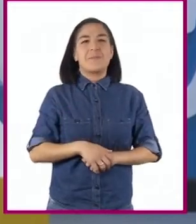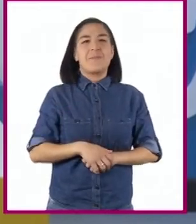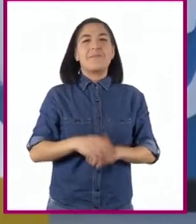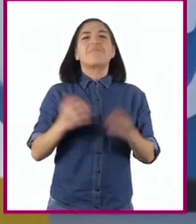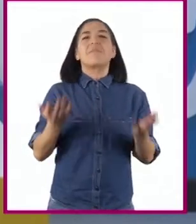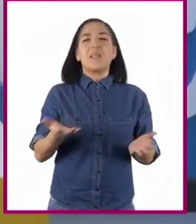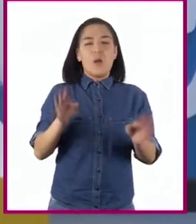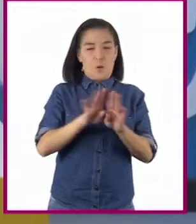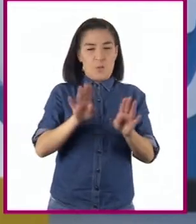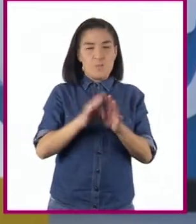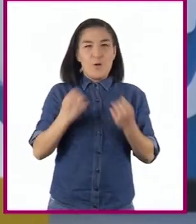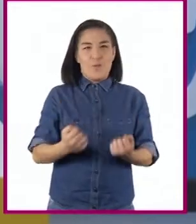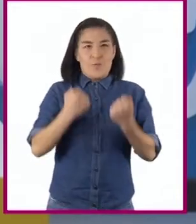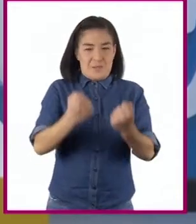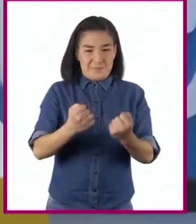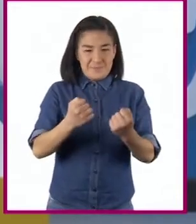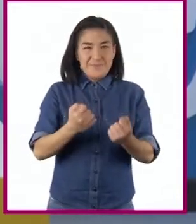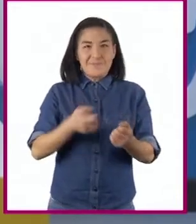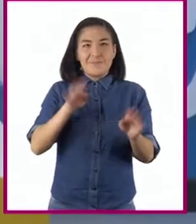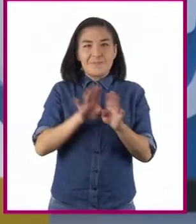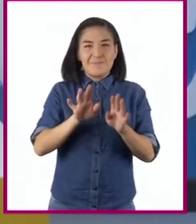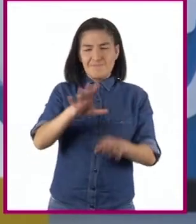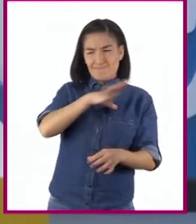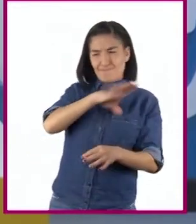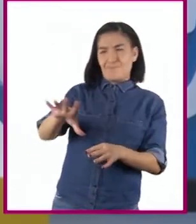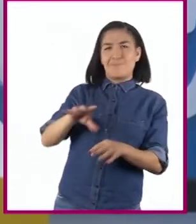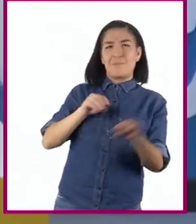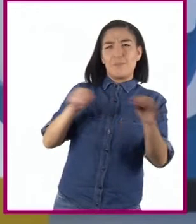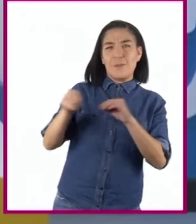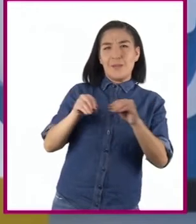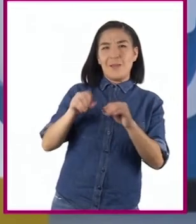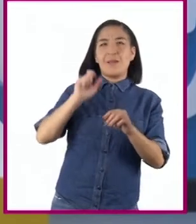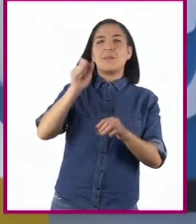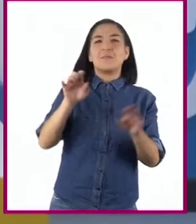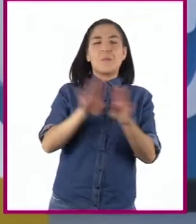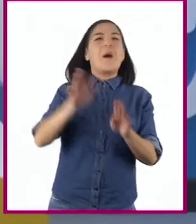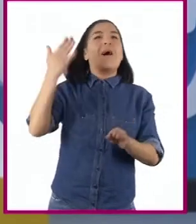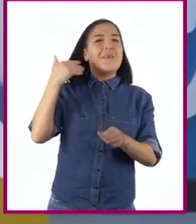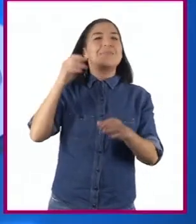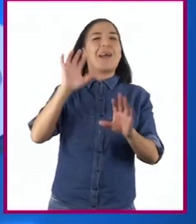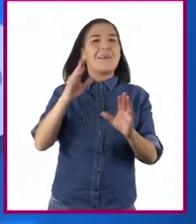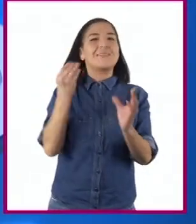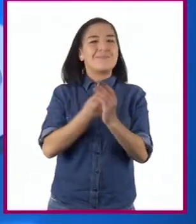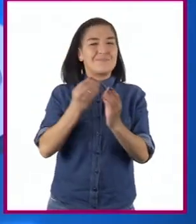Es una fuerza que se opone al movimiento y en sesiones anteriores lo hemos visto.